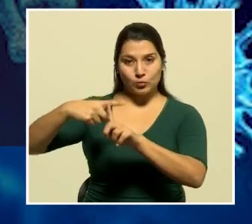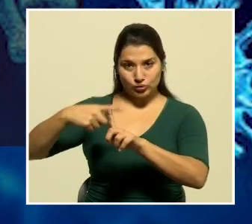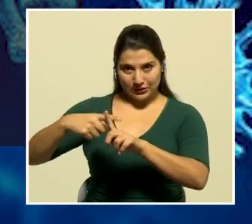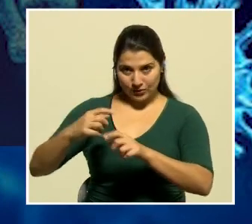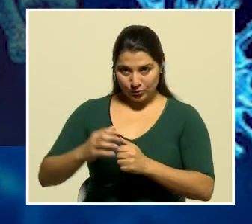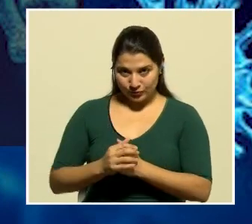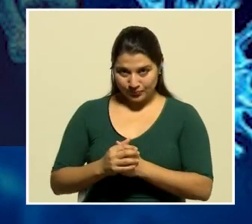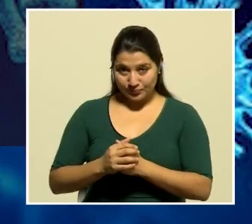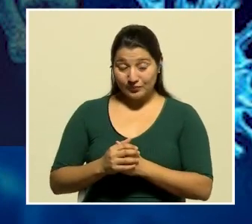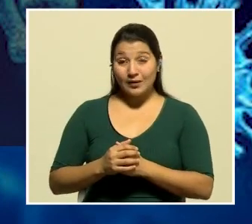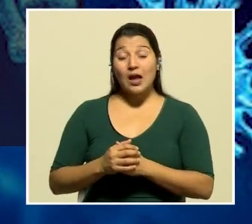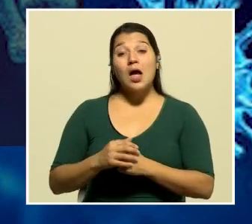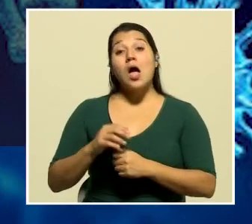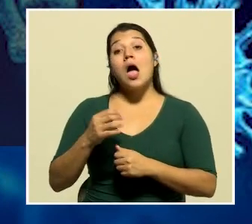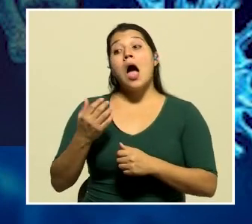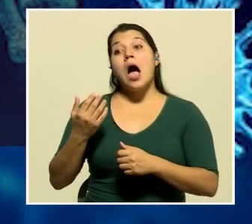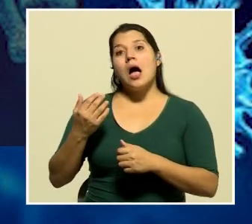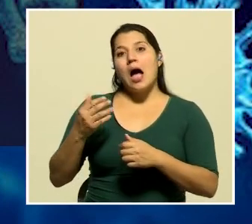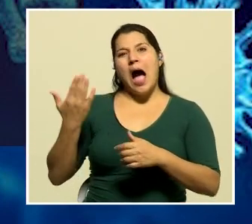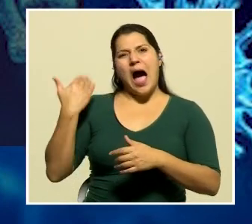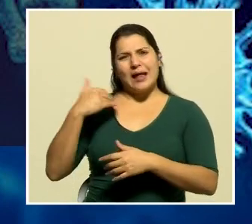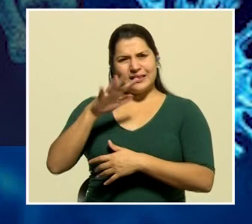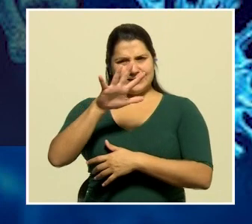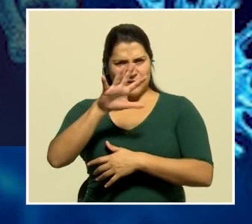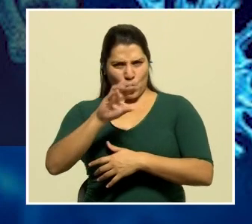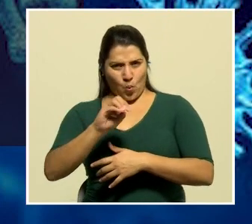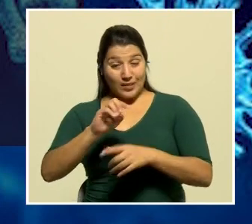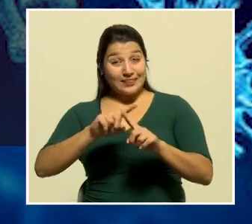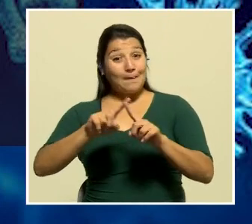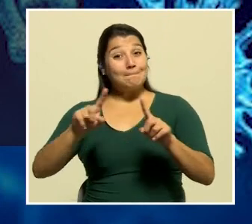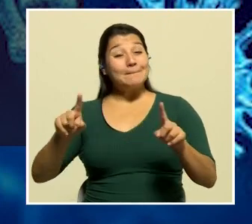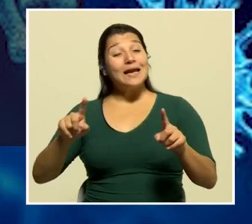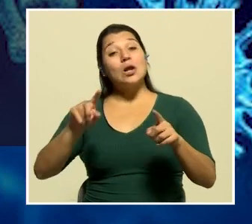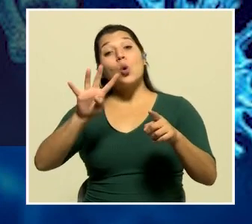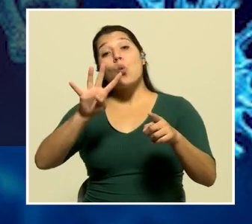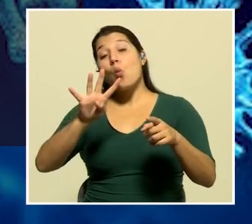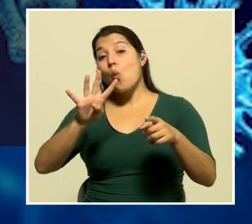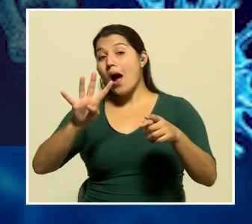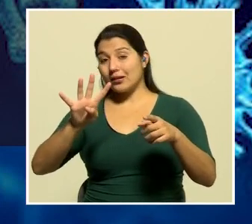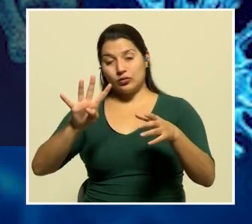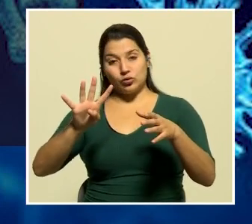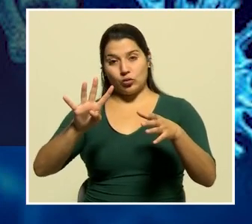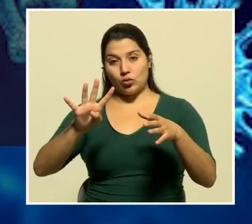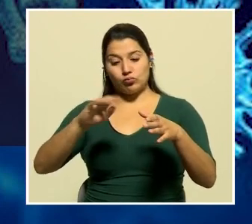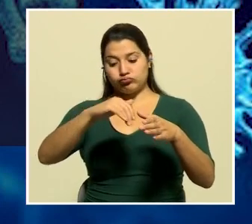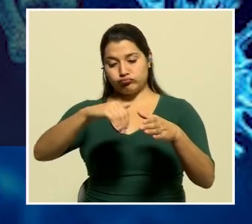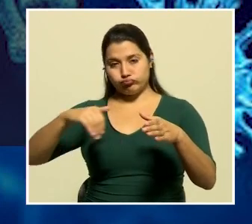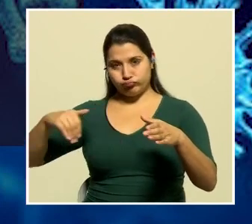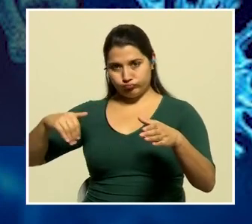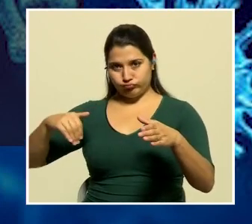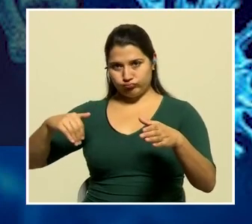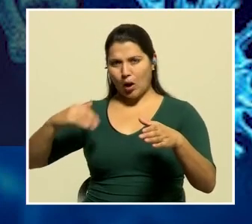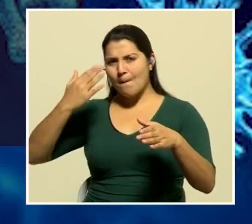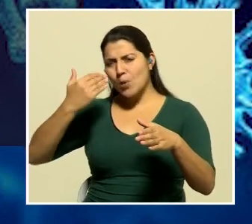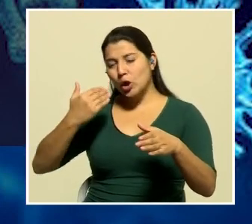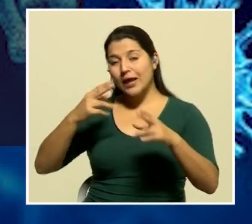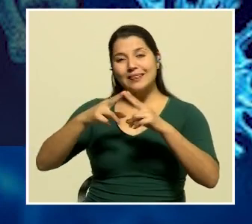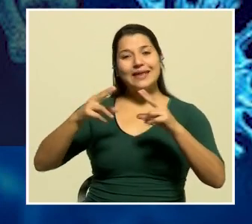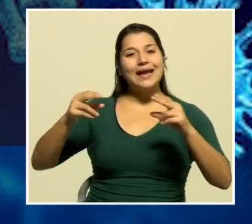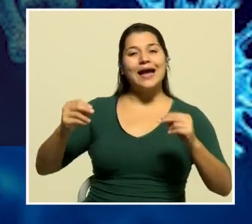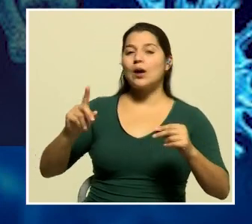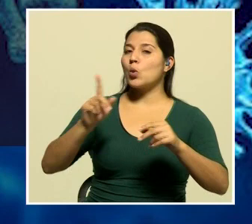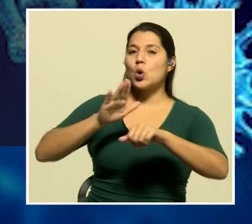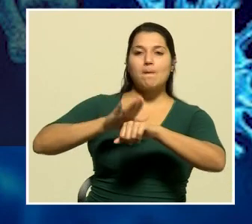4 de los cuales sumaban 50, están en aislamiento, ya que Nicaragua no les permitió ingresar y Costa Rica los